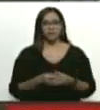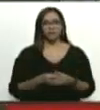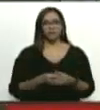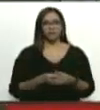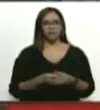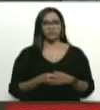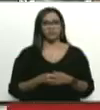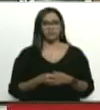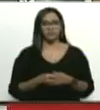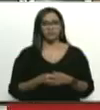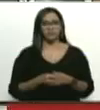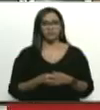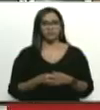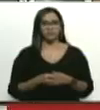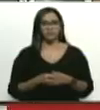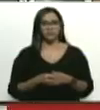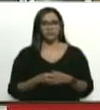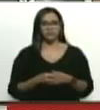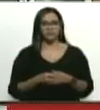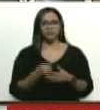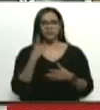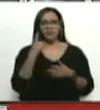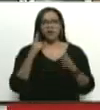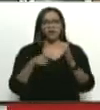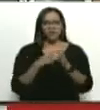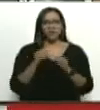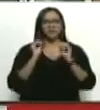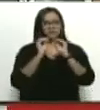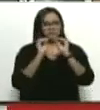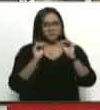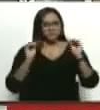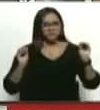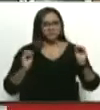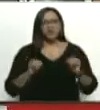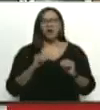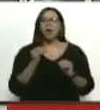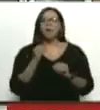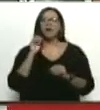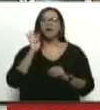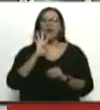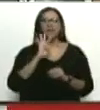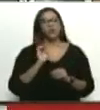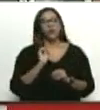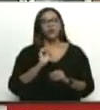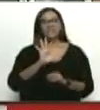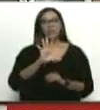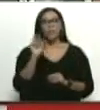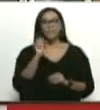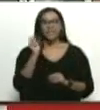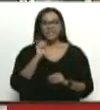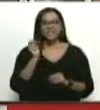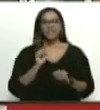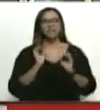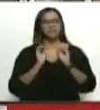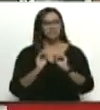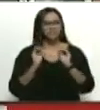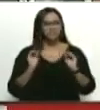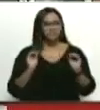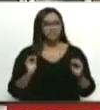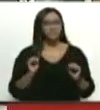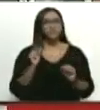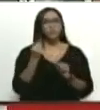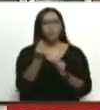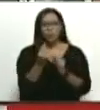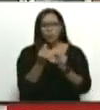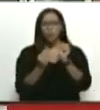una vez que ha venido él advirtiendo desde hace como 4 o 5 meses. Y son detalles,